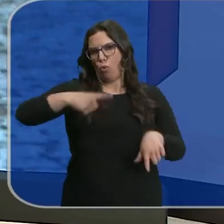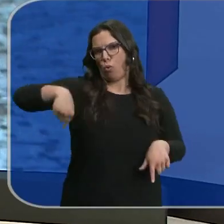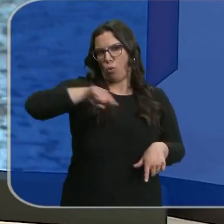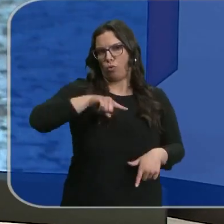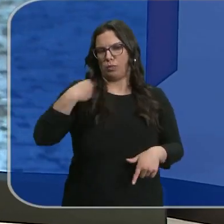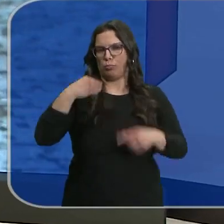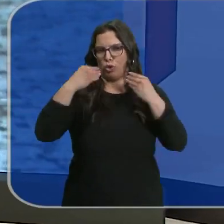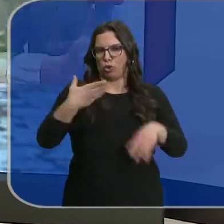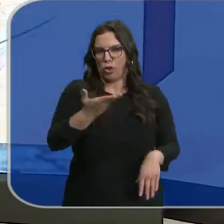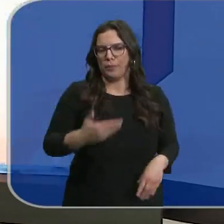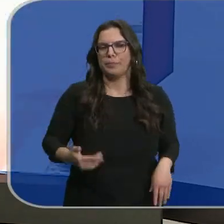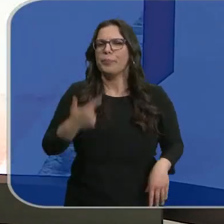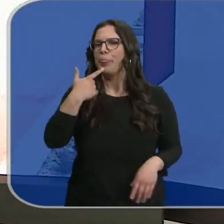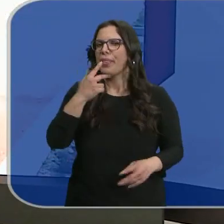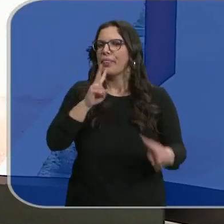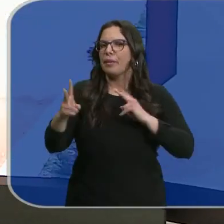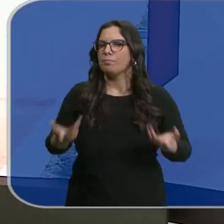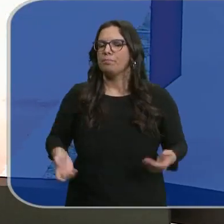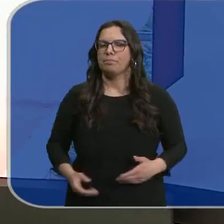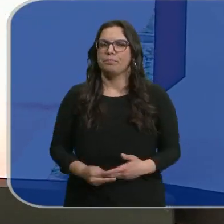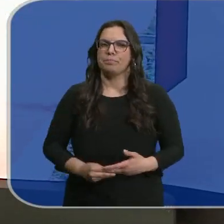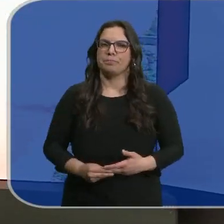de esta historia. ¿Qué han dicho? Ana Rayaces.